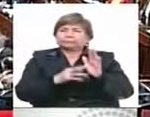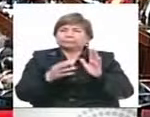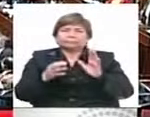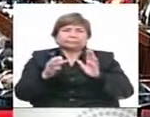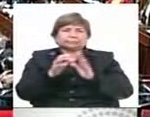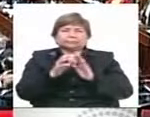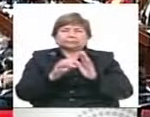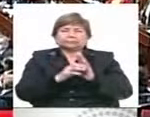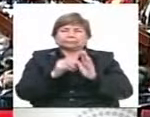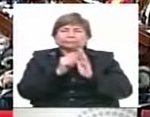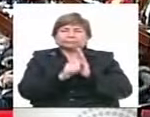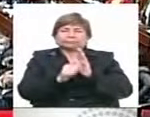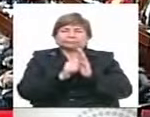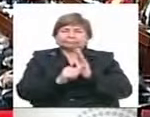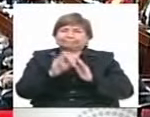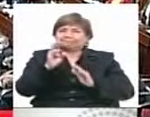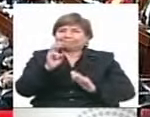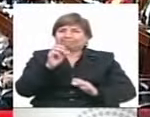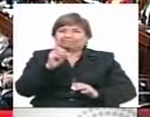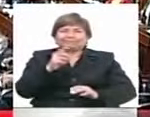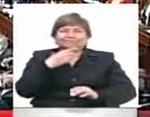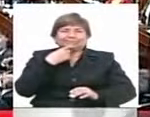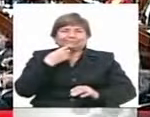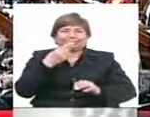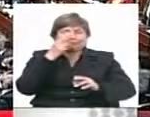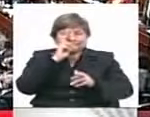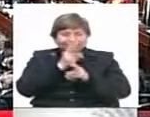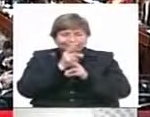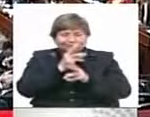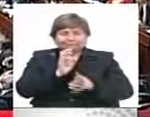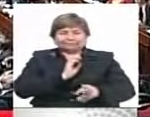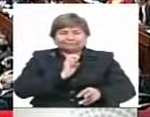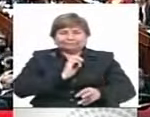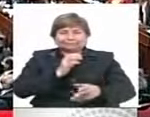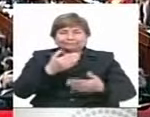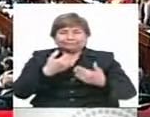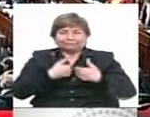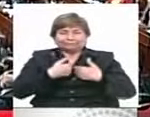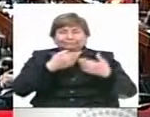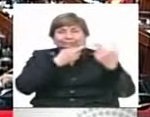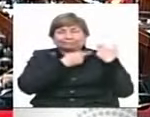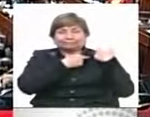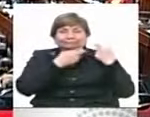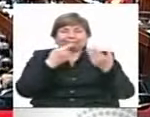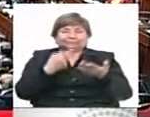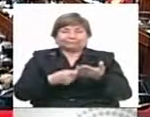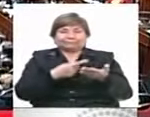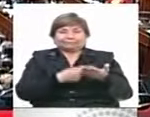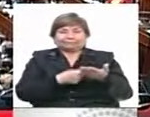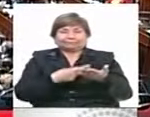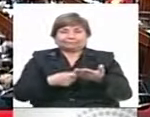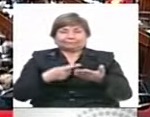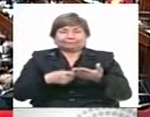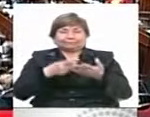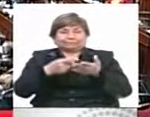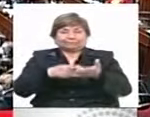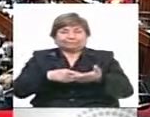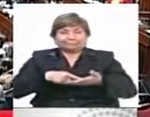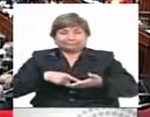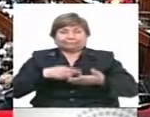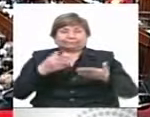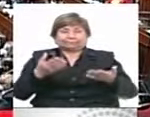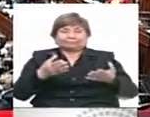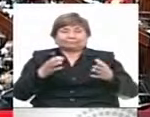República, artículo 61. Disciplina parlamentaria. El presidente tiene a su cargo la dirección de los debates y la prerrogativa de exigir a los